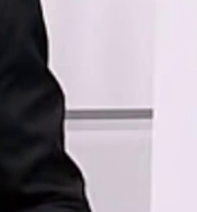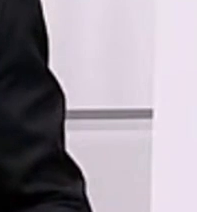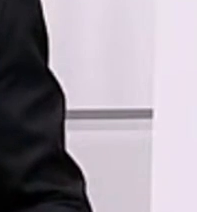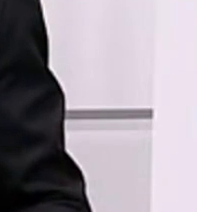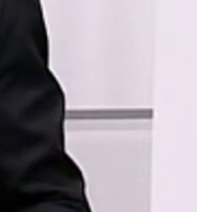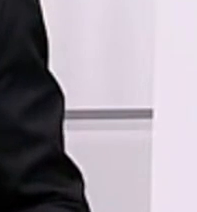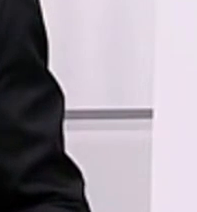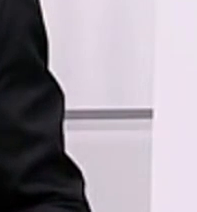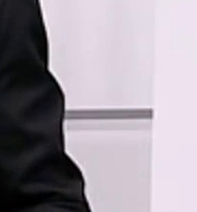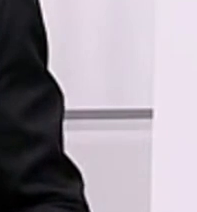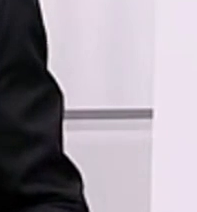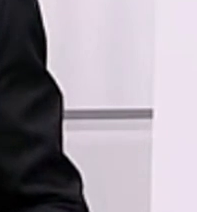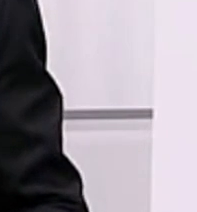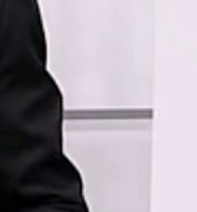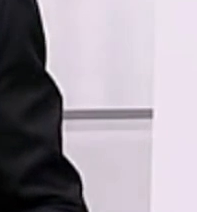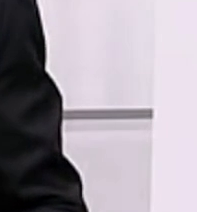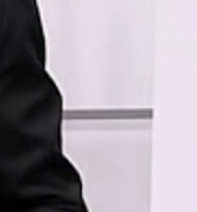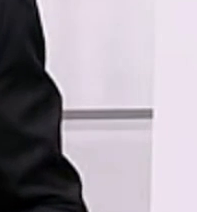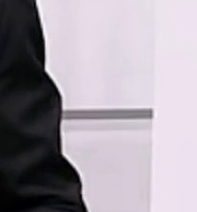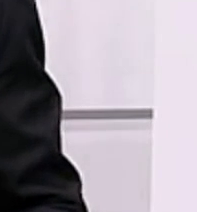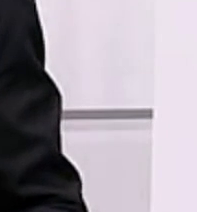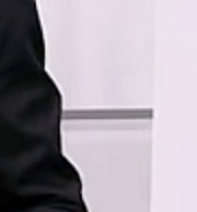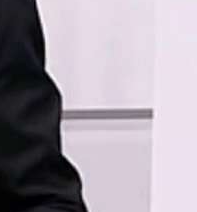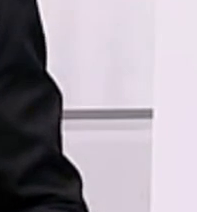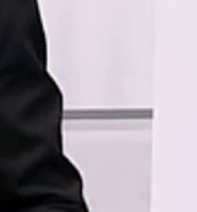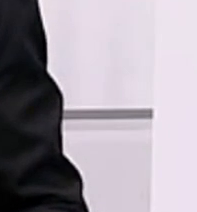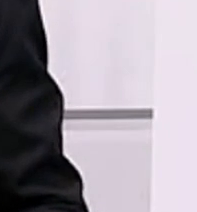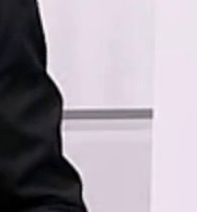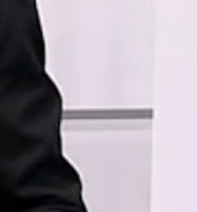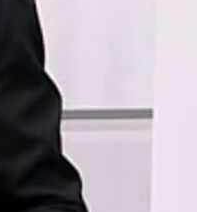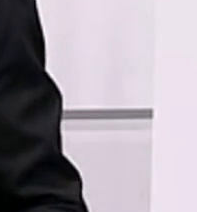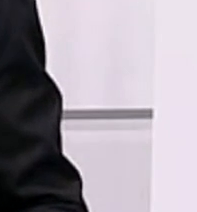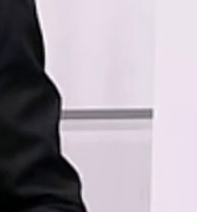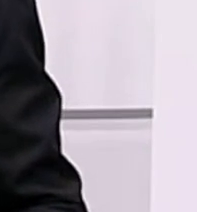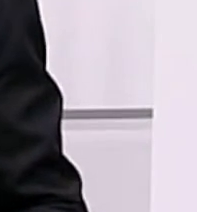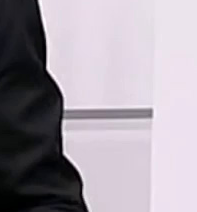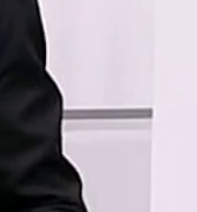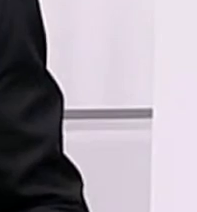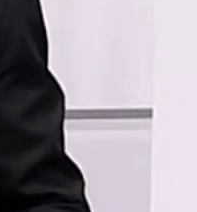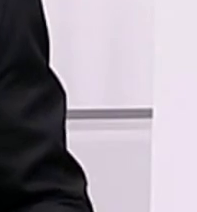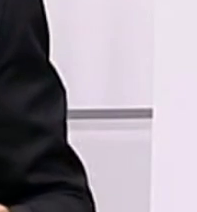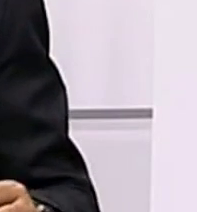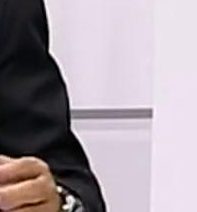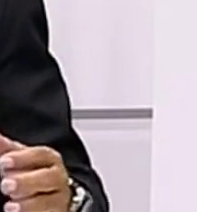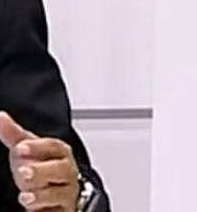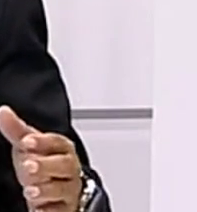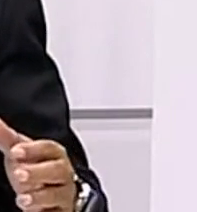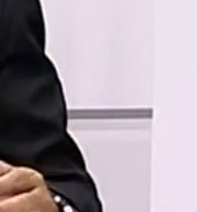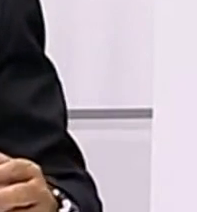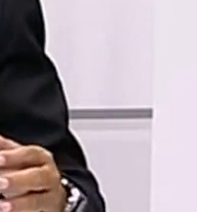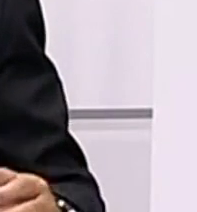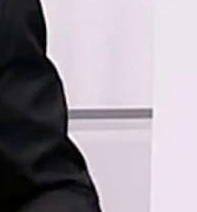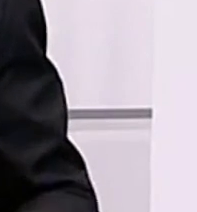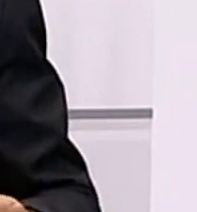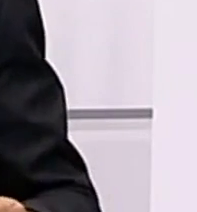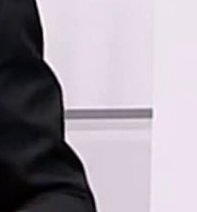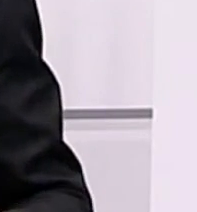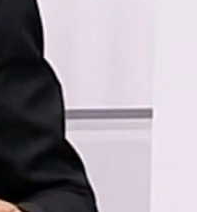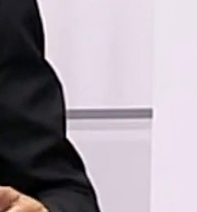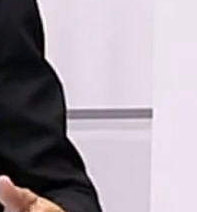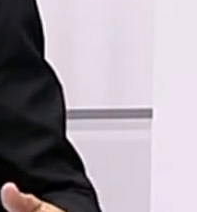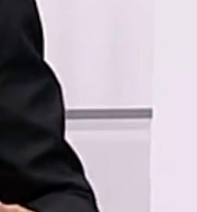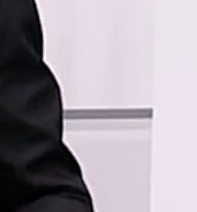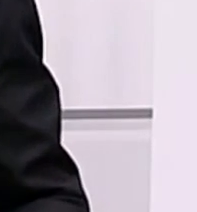¿Cuánto tenemos de reconciliación los peruanos? Este año está, ha sido declarado el año de la unión, de la paz y el desarrollo. ¿Cuánto tenemos de eso? ¿Cuánto?